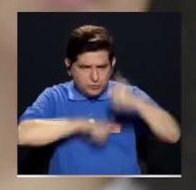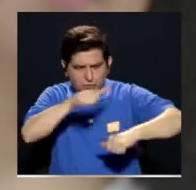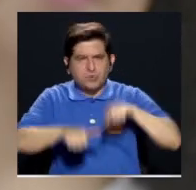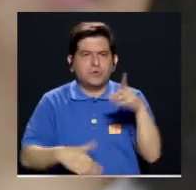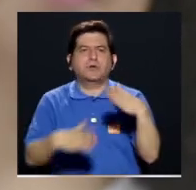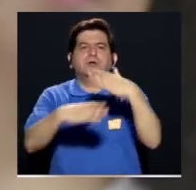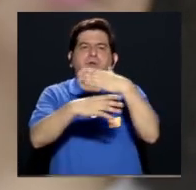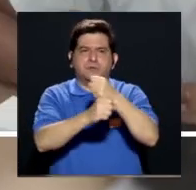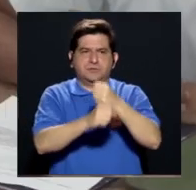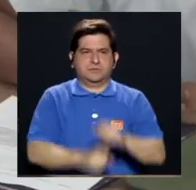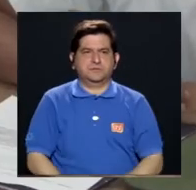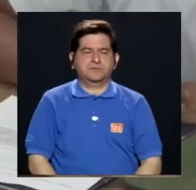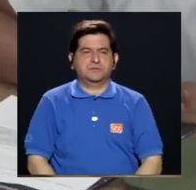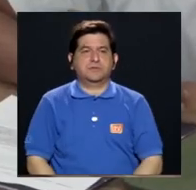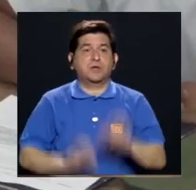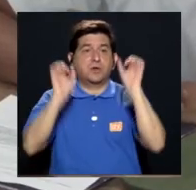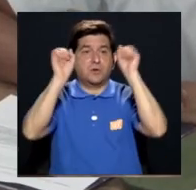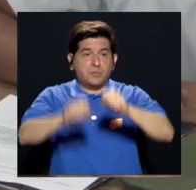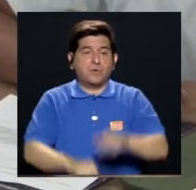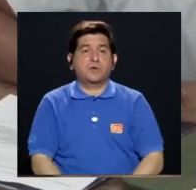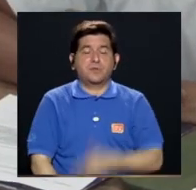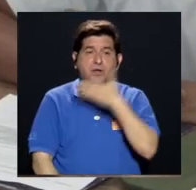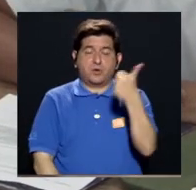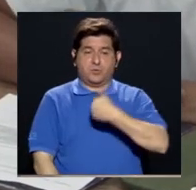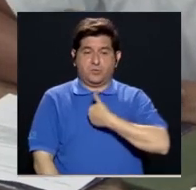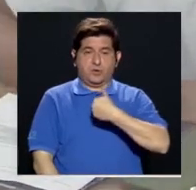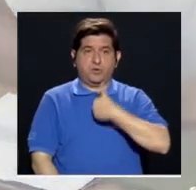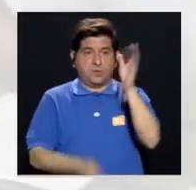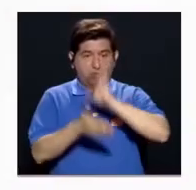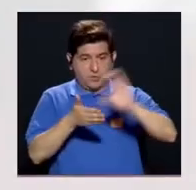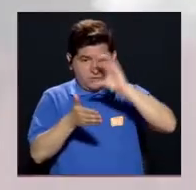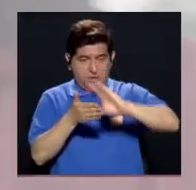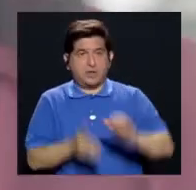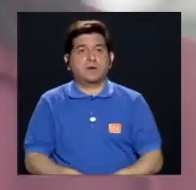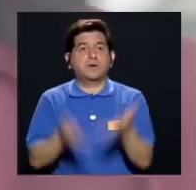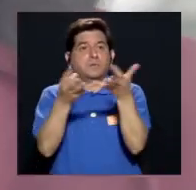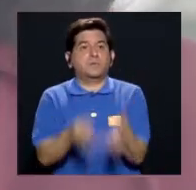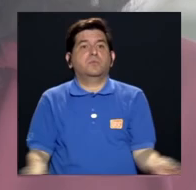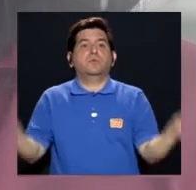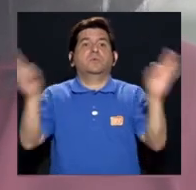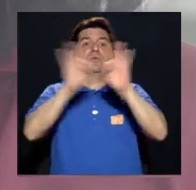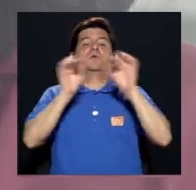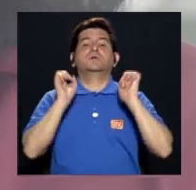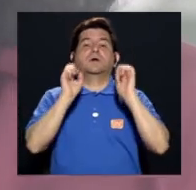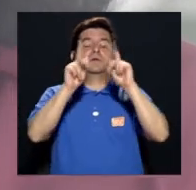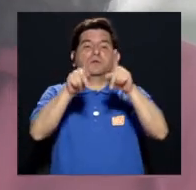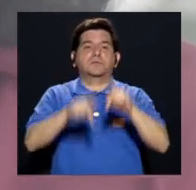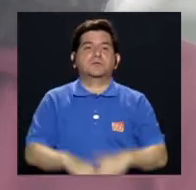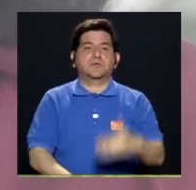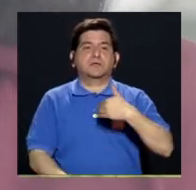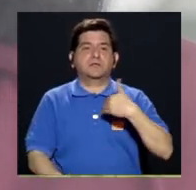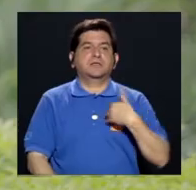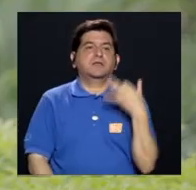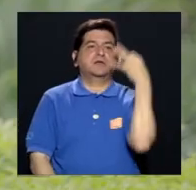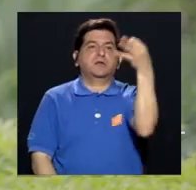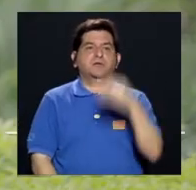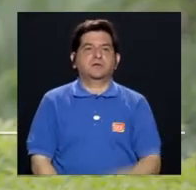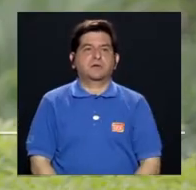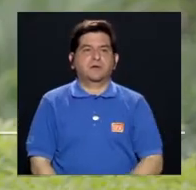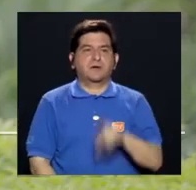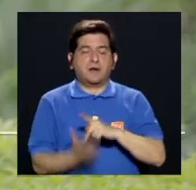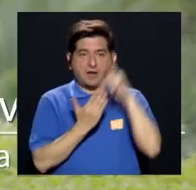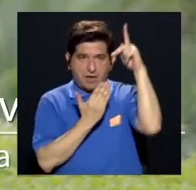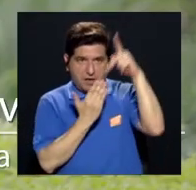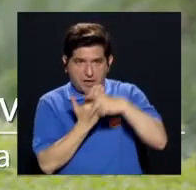que hagan para dar lo mejor de sí en el colegio es determinante para las oportunidades que puedan tener a futuro. Estar en